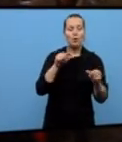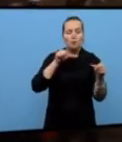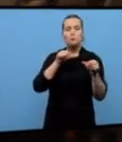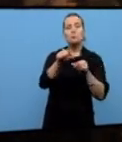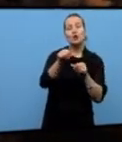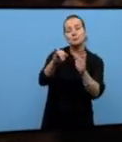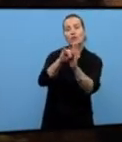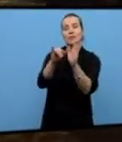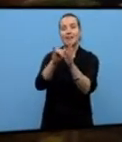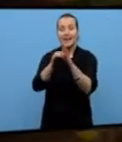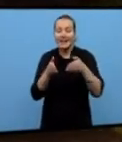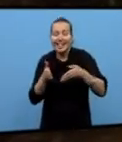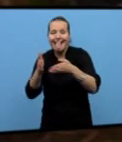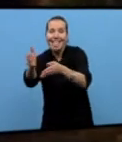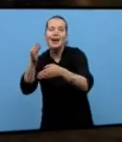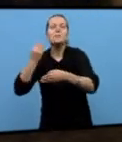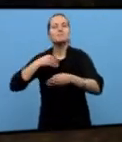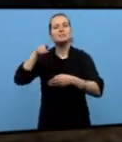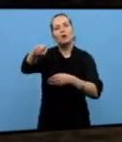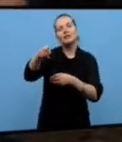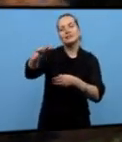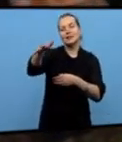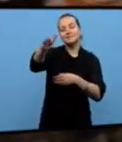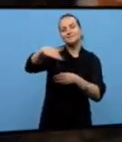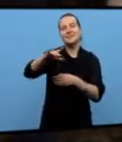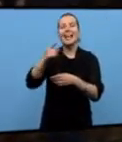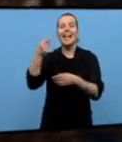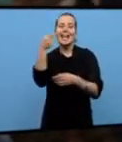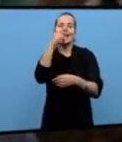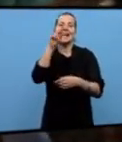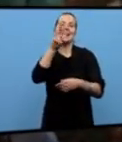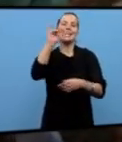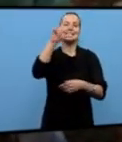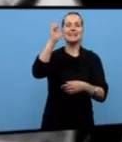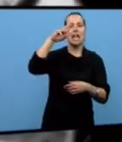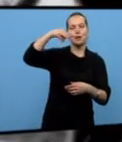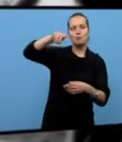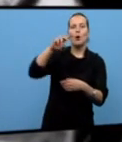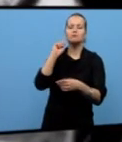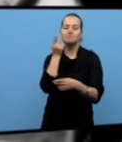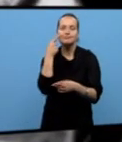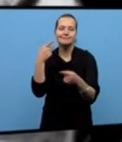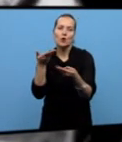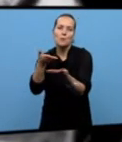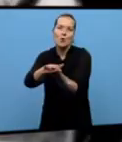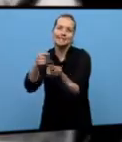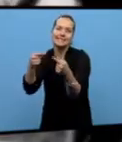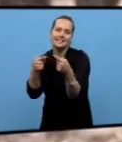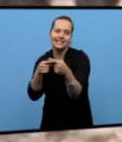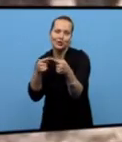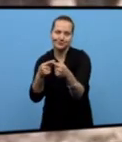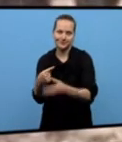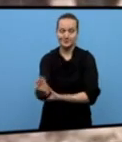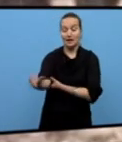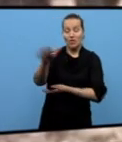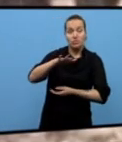lugar, na estrada que vai da Laiosa ao Incio, foi onde Guillermo atopou o corpo do seu tío que fora asesinado por unha cuadrilla de falanxistas a comenzos da Guerra Civil.